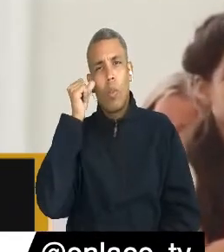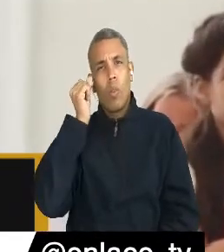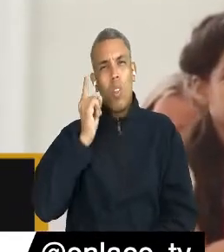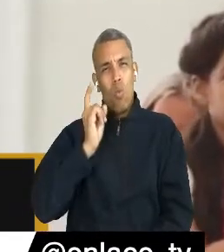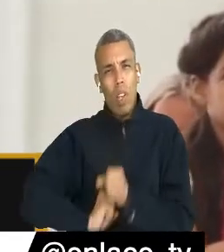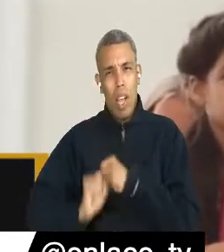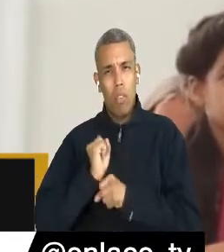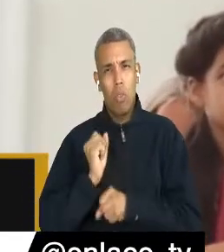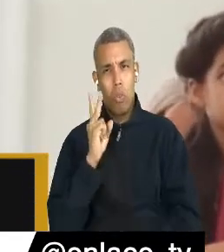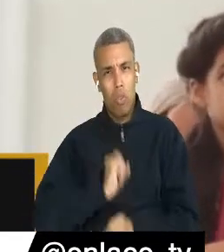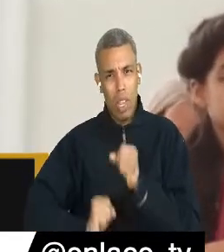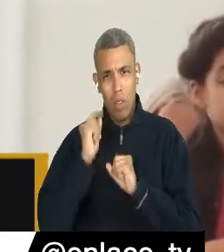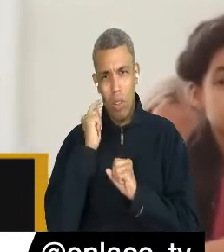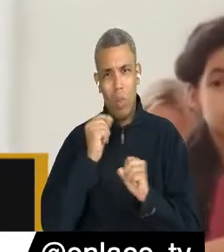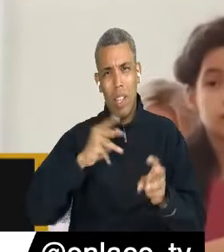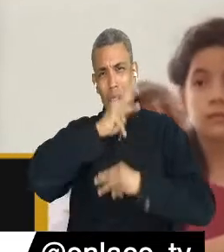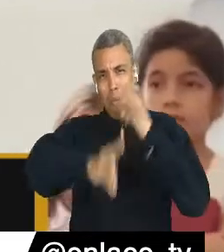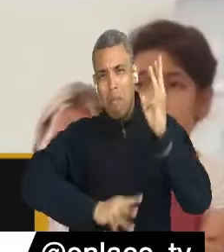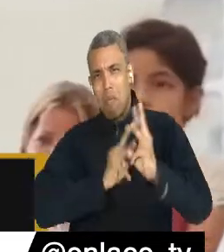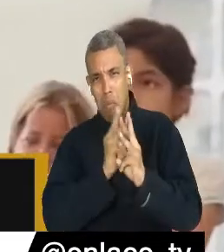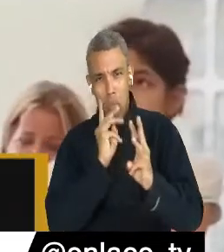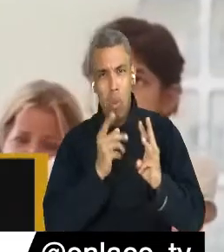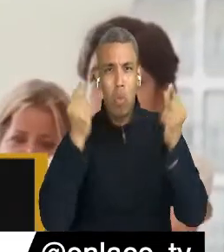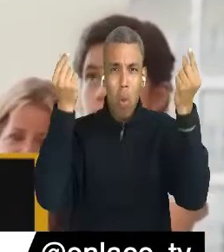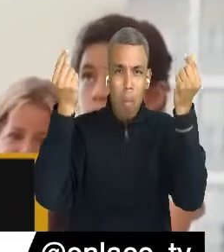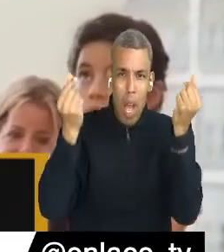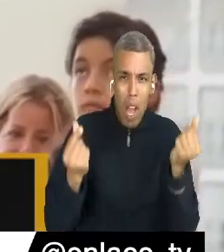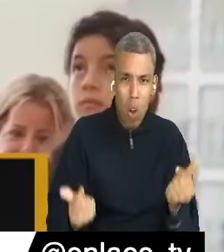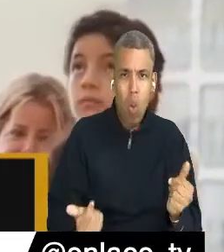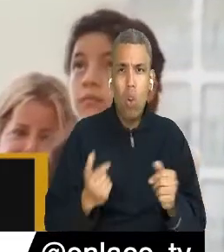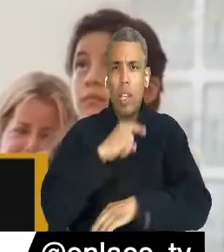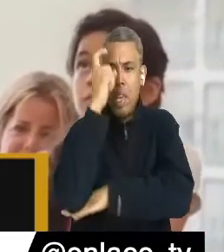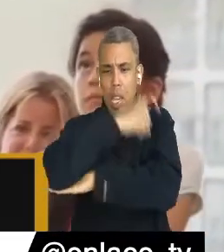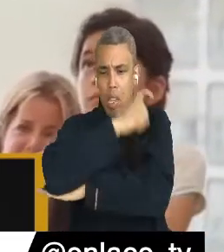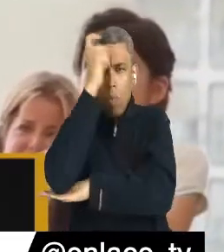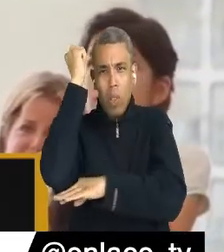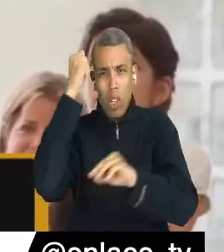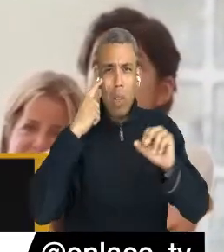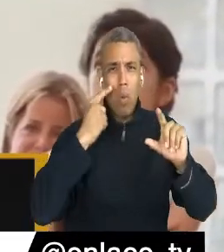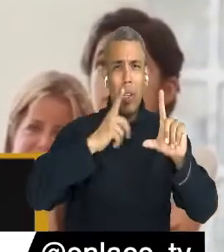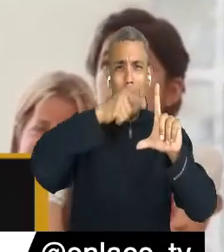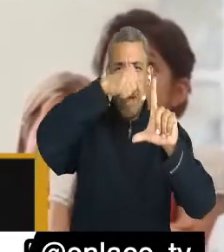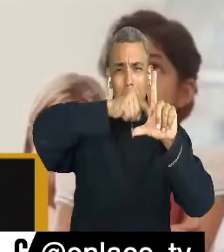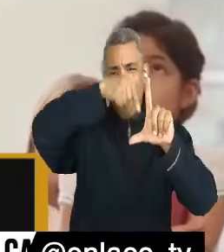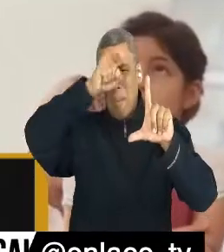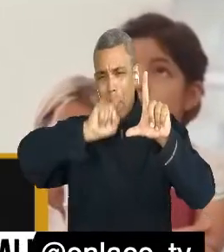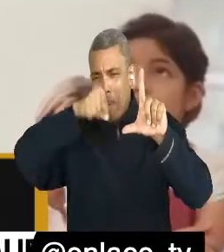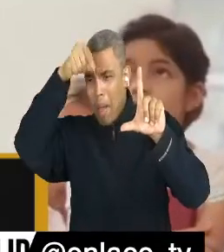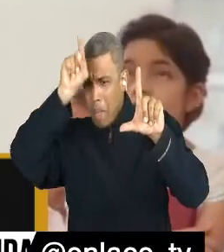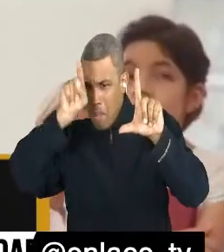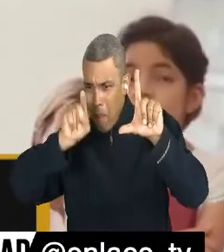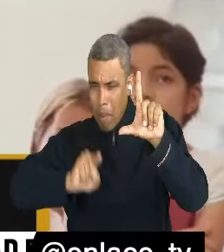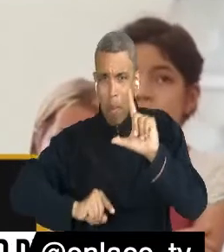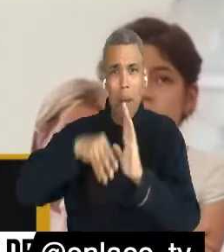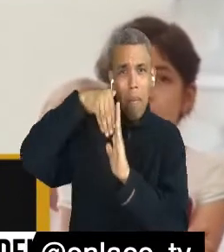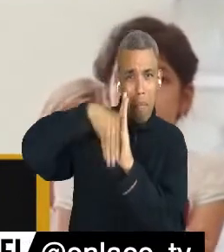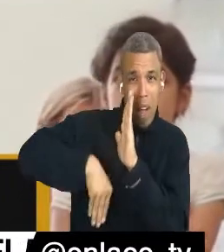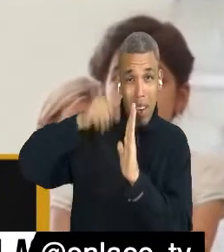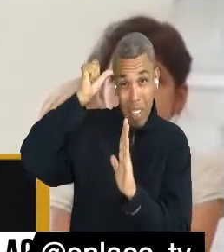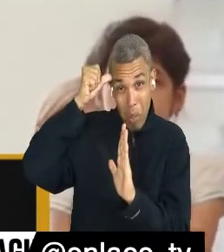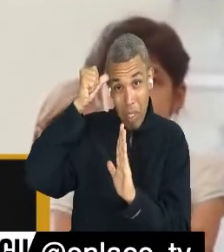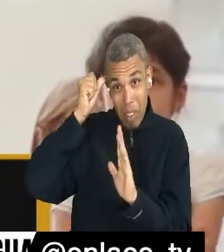mitad y los excedentes y el dinero de Ecopetrol para poder financiar a esa refinería